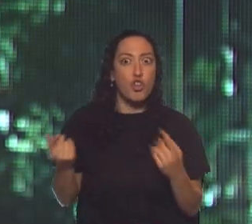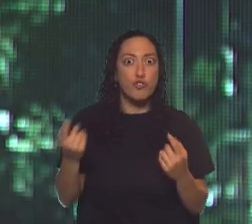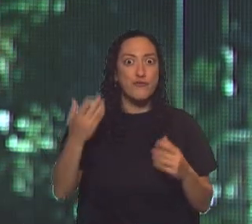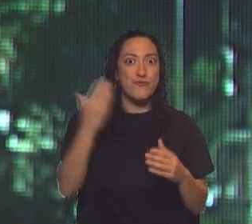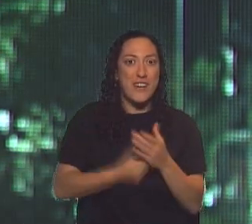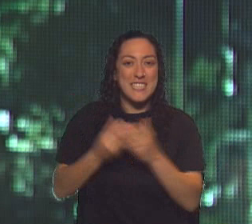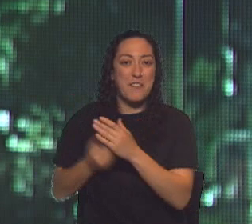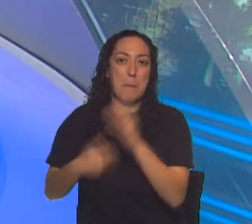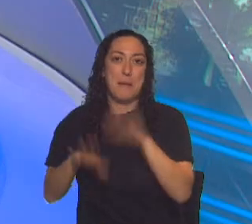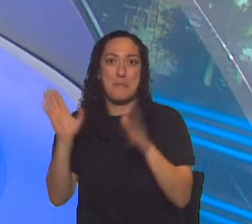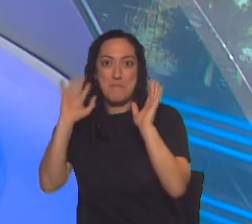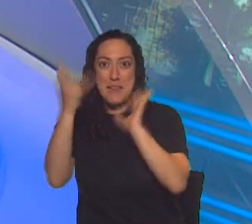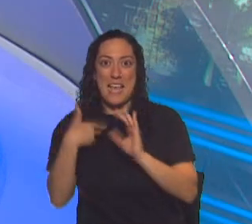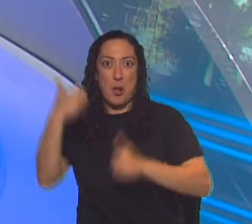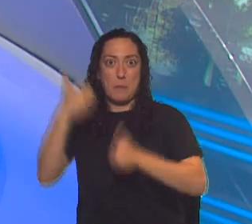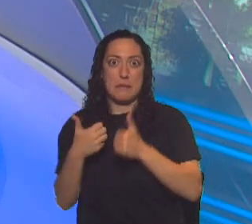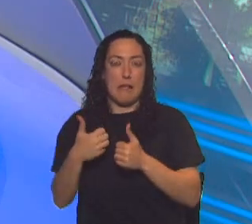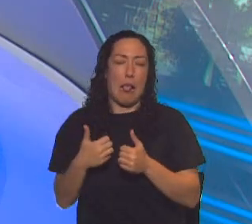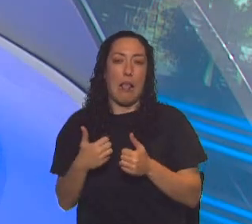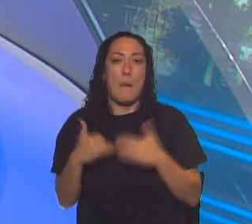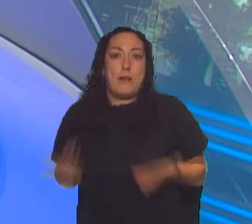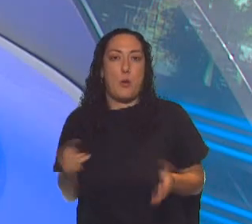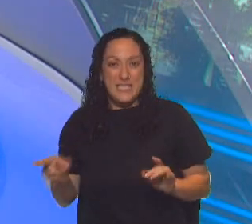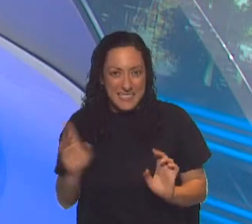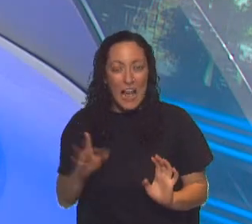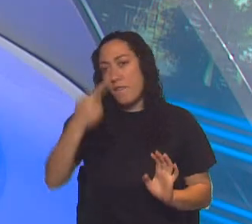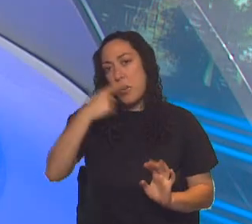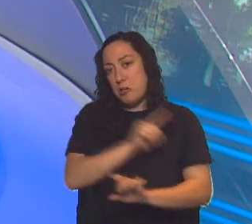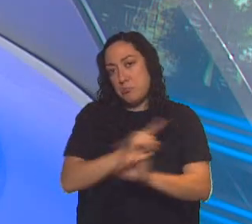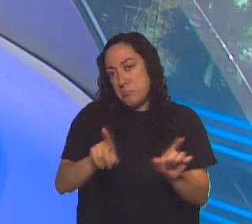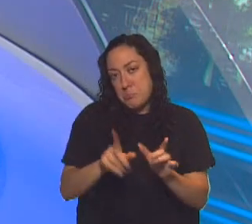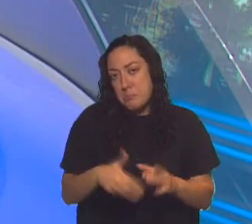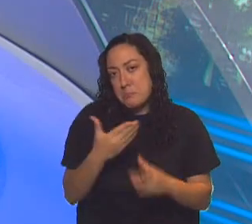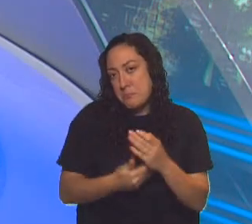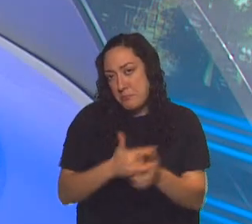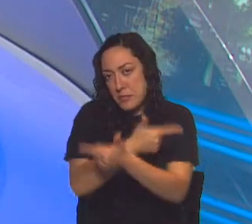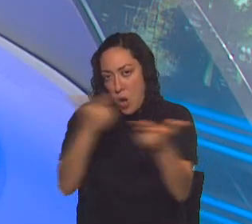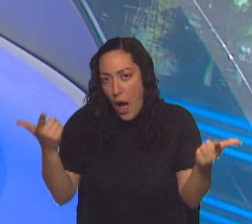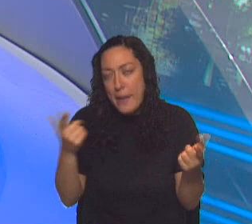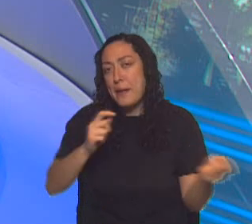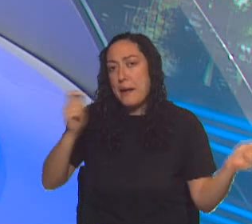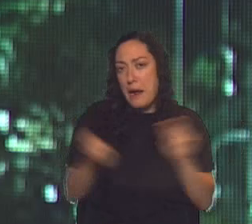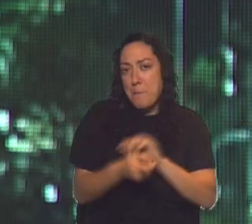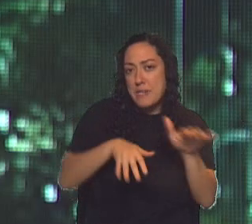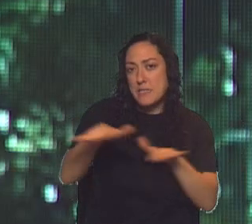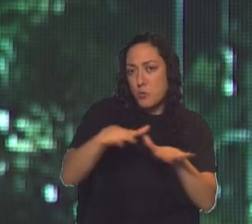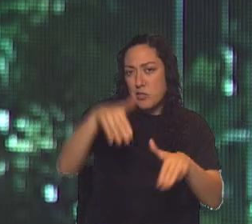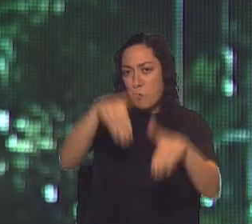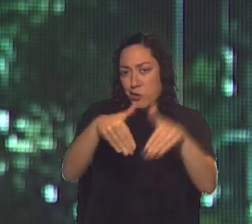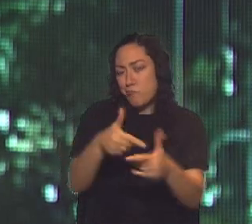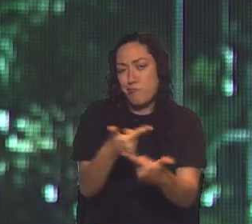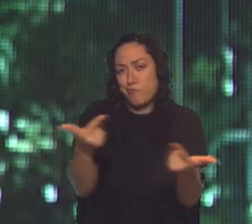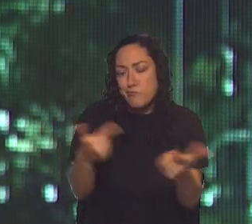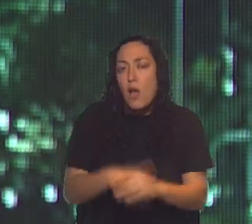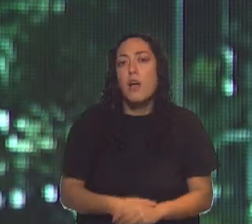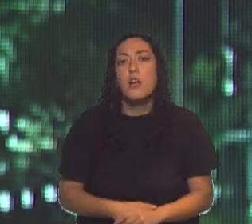de mi ley de masa que son sus competidores que no los subo No creo que haya modificado sustancialmente el escenario el debate de ayer si